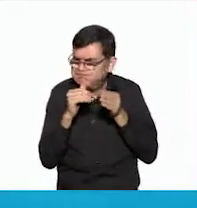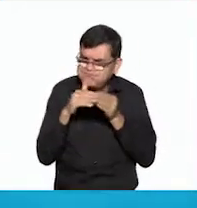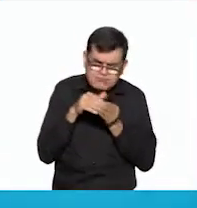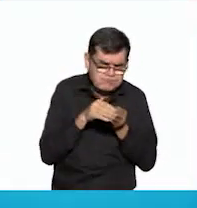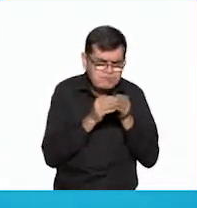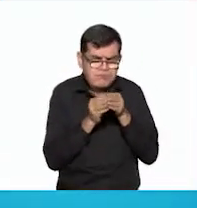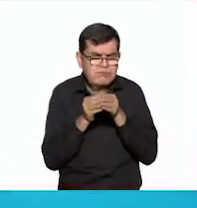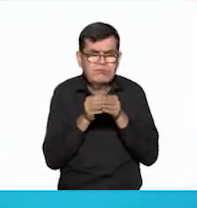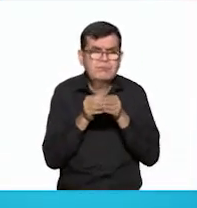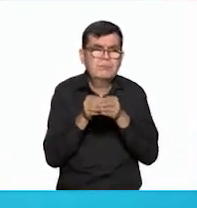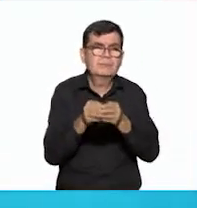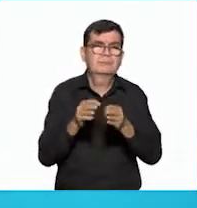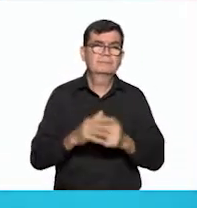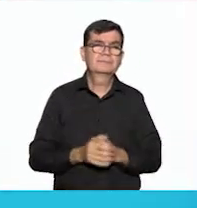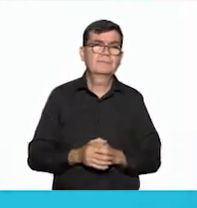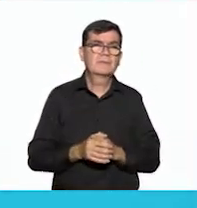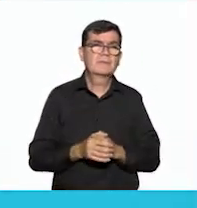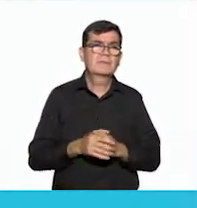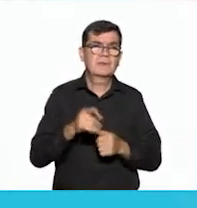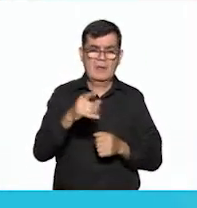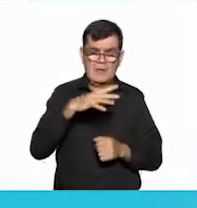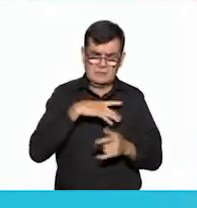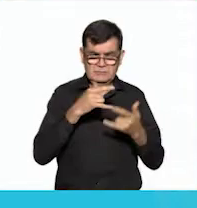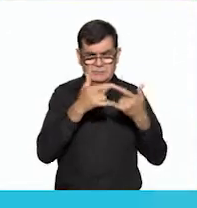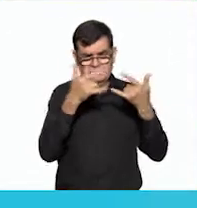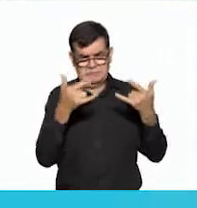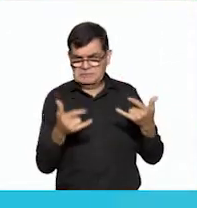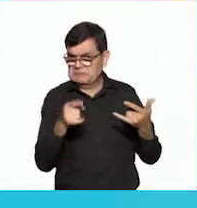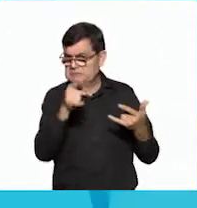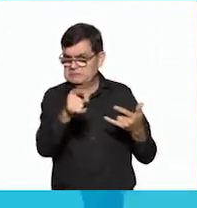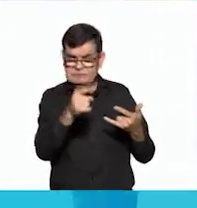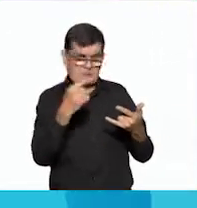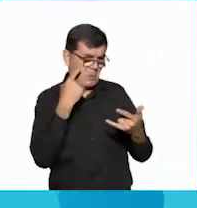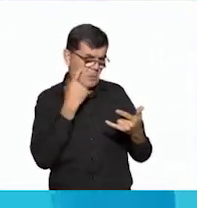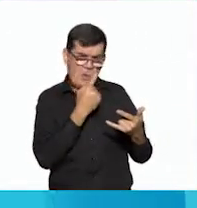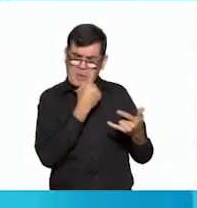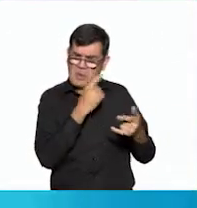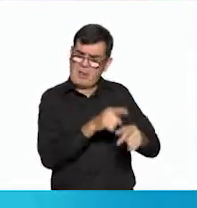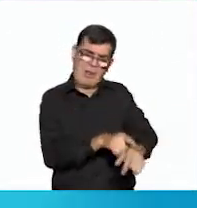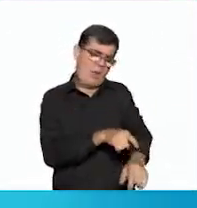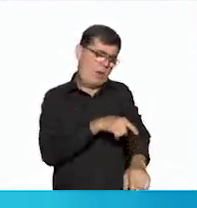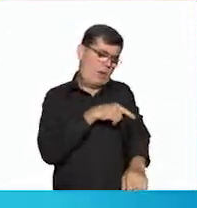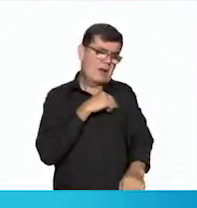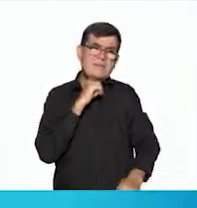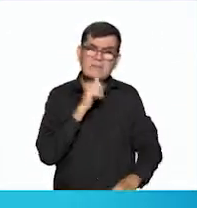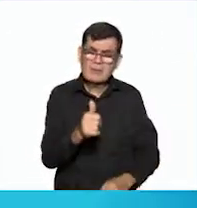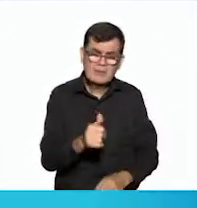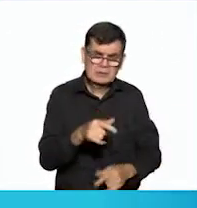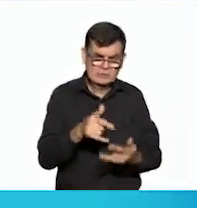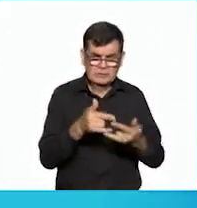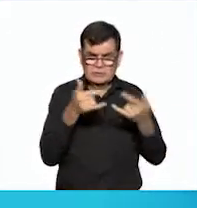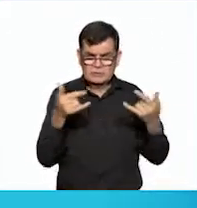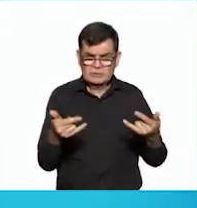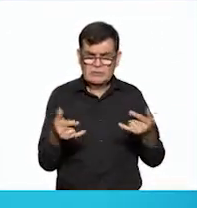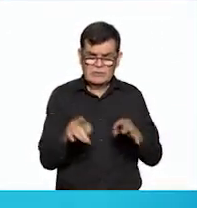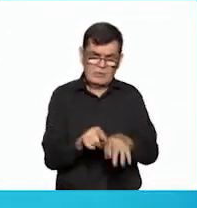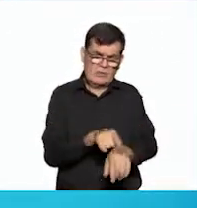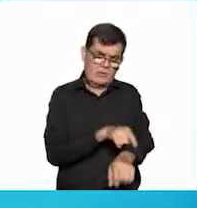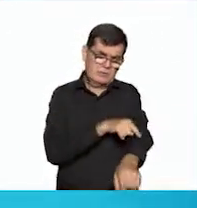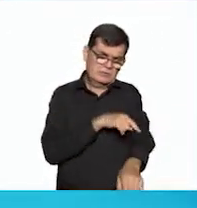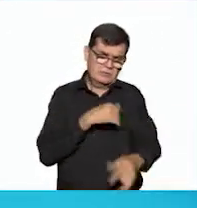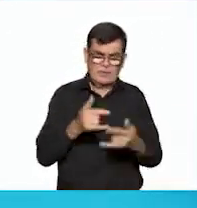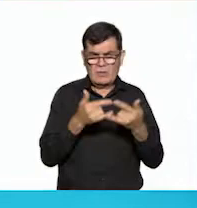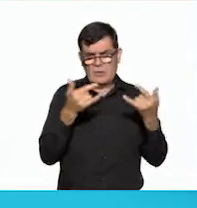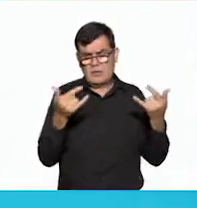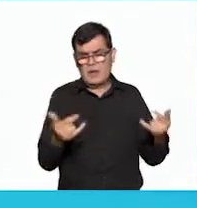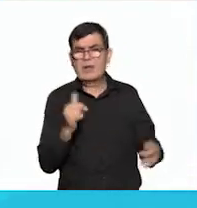no podía navegar. ¿Y si esta historia no les parece larga? ¿Y si esta larga no les